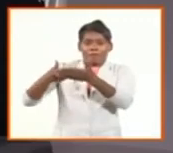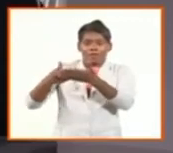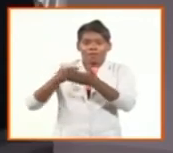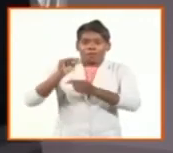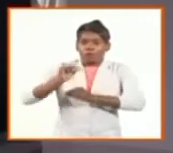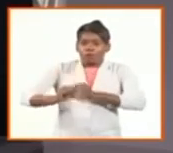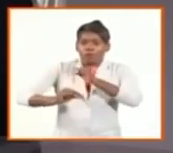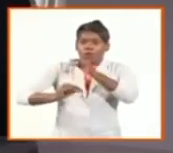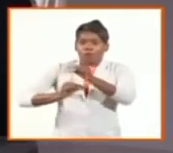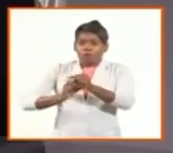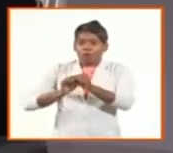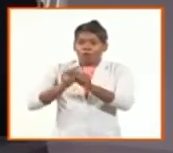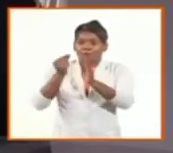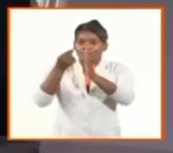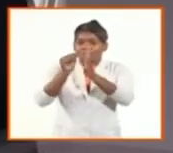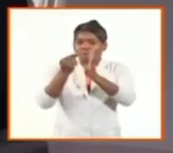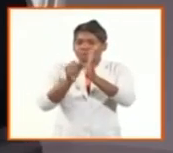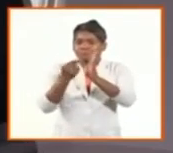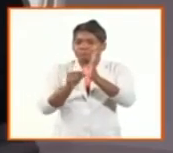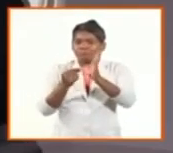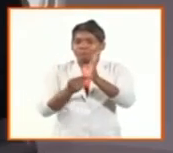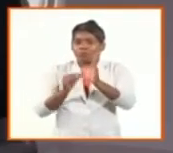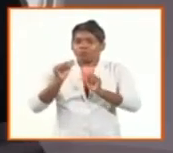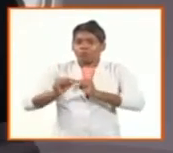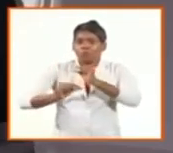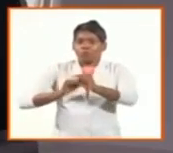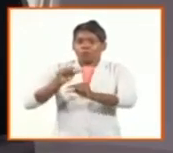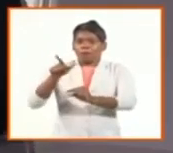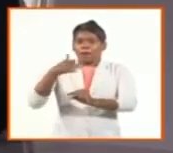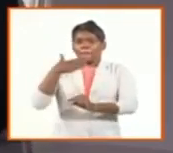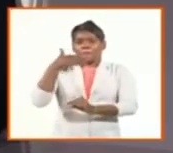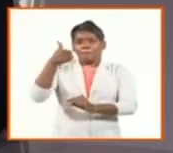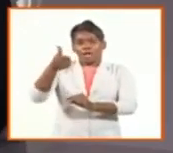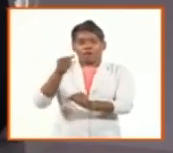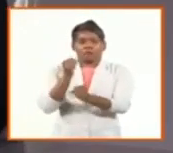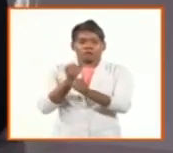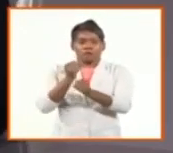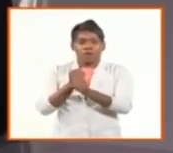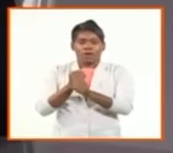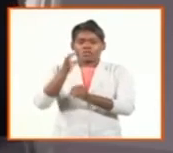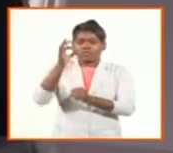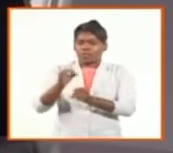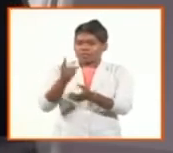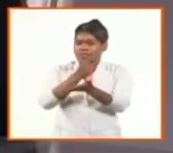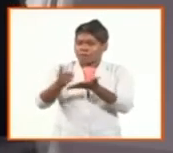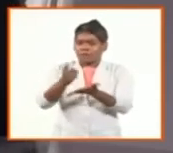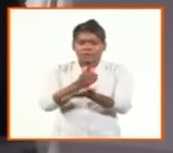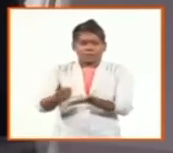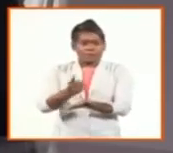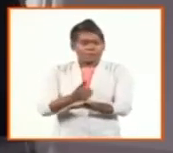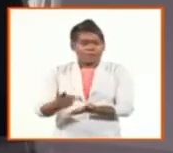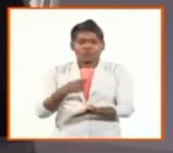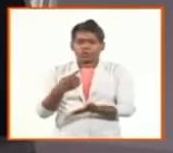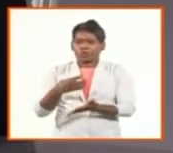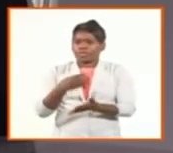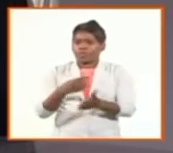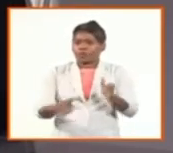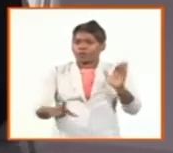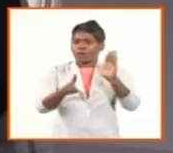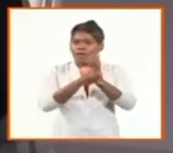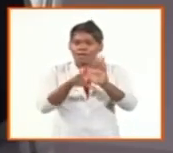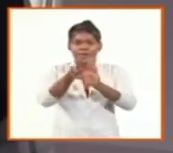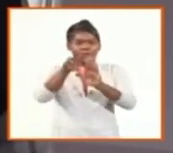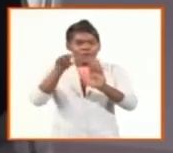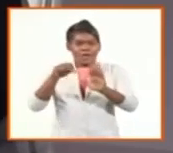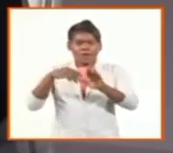seguido todas las semanas se van aprobando e incorporando al entretejido productivo del país nuevos actores económicos. Ya como